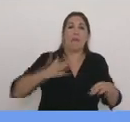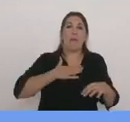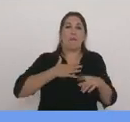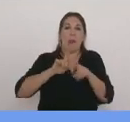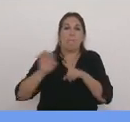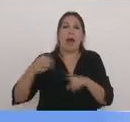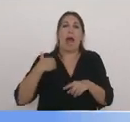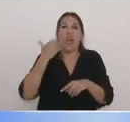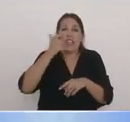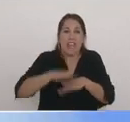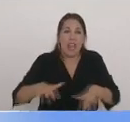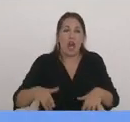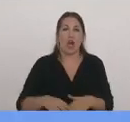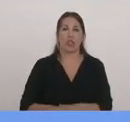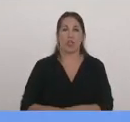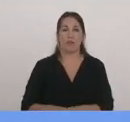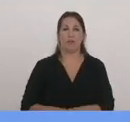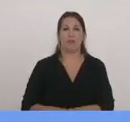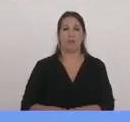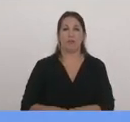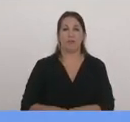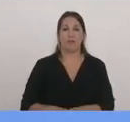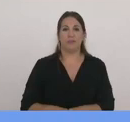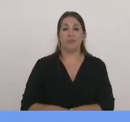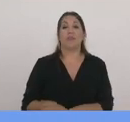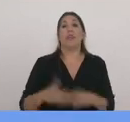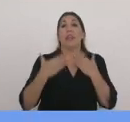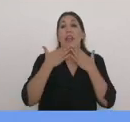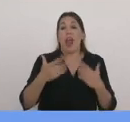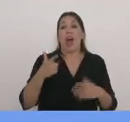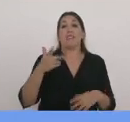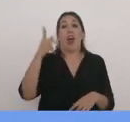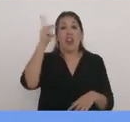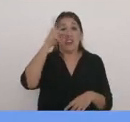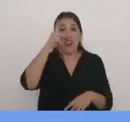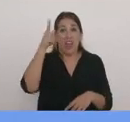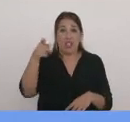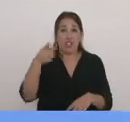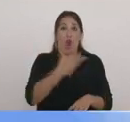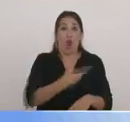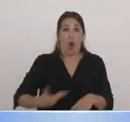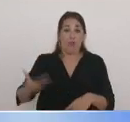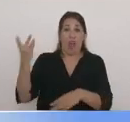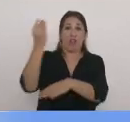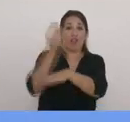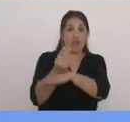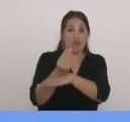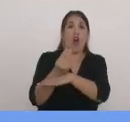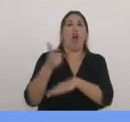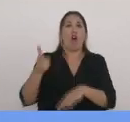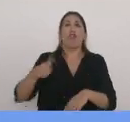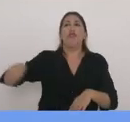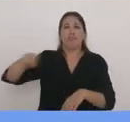Y recién pudieron hacerlo en el gobierno de Néstor Kirchner, cuando realmente se sintieron seguros que